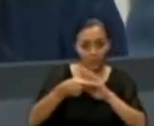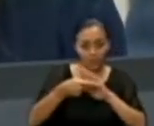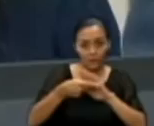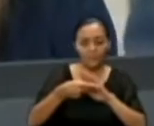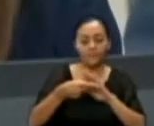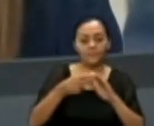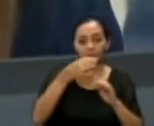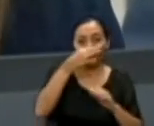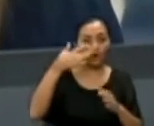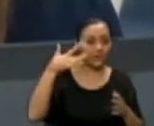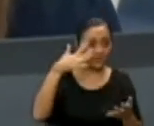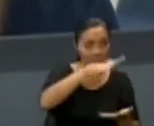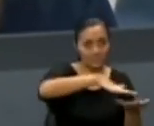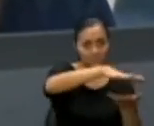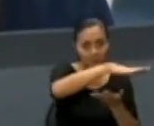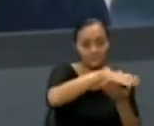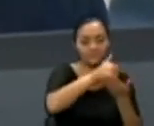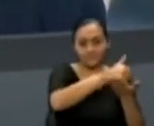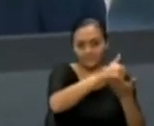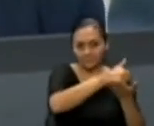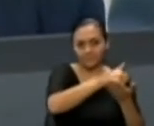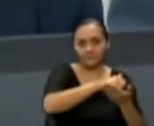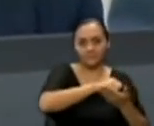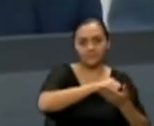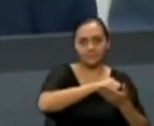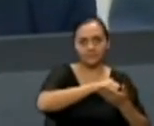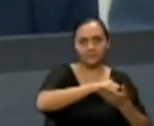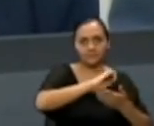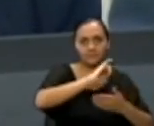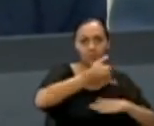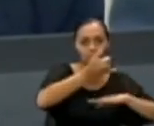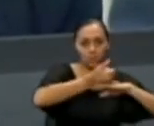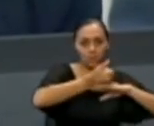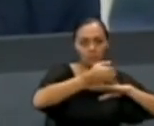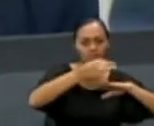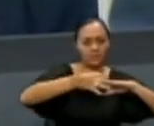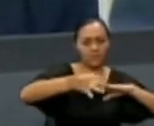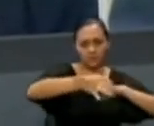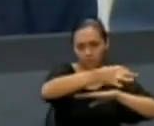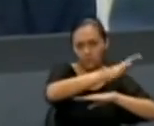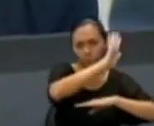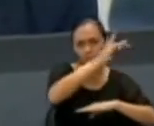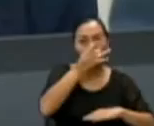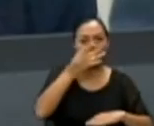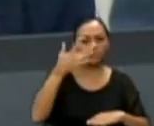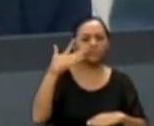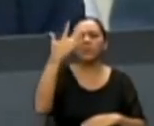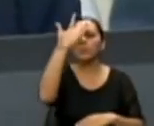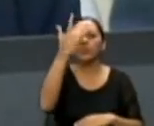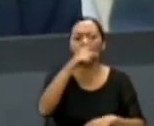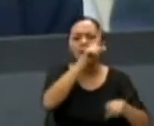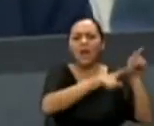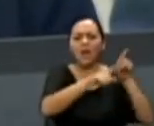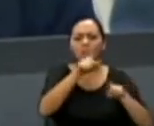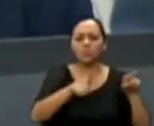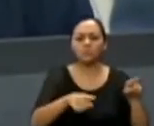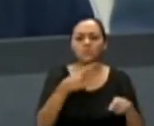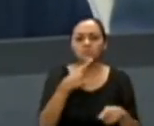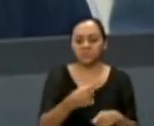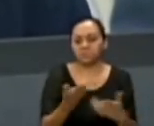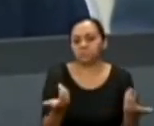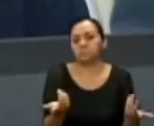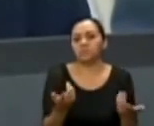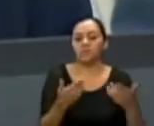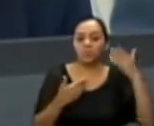para beneficio de los gobiernos autónomos de la amazonía porque considera usted que se han autoconvocado algunos denominados